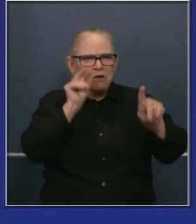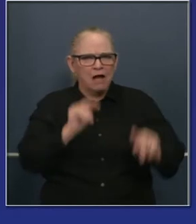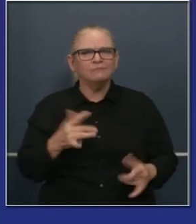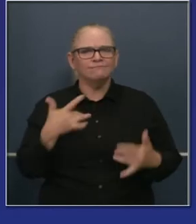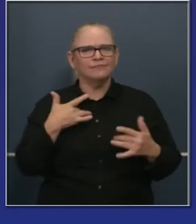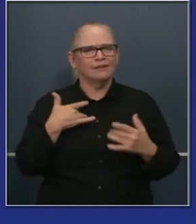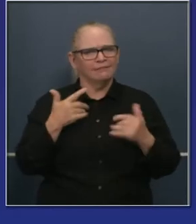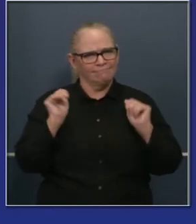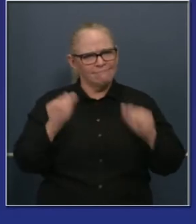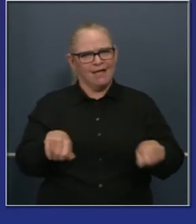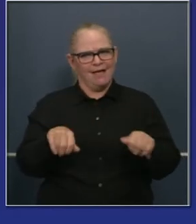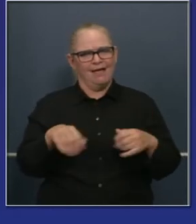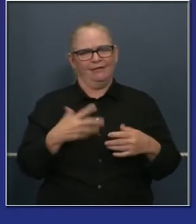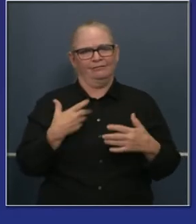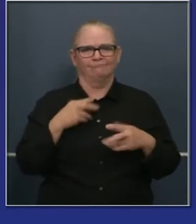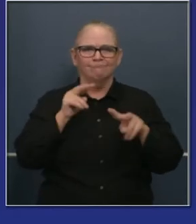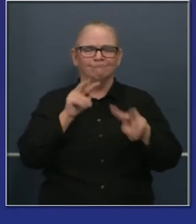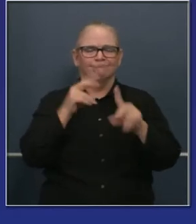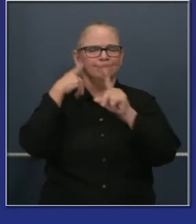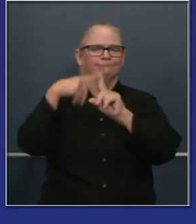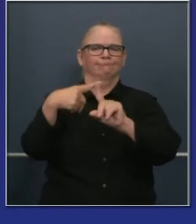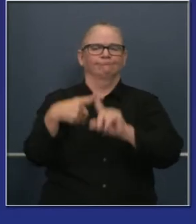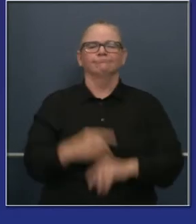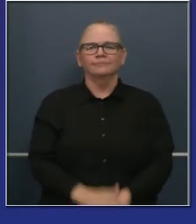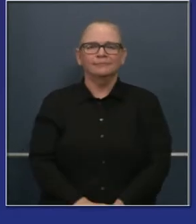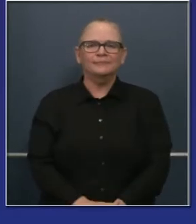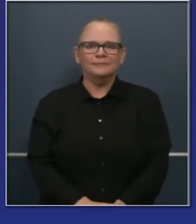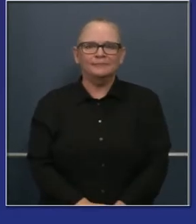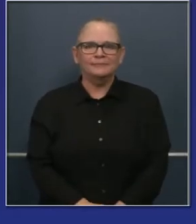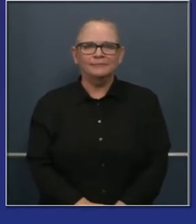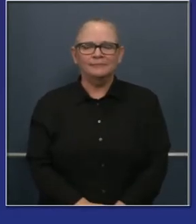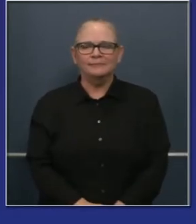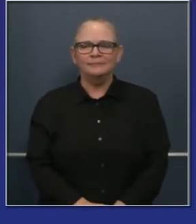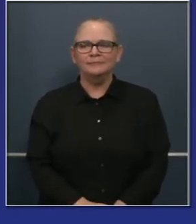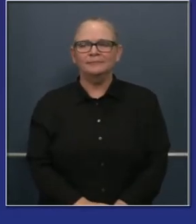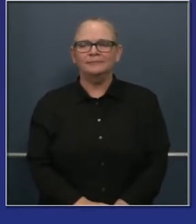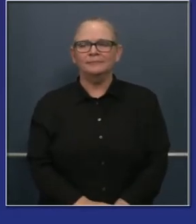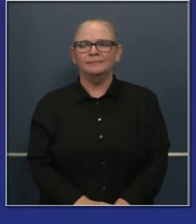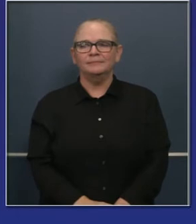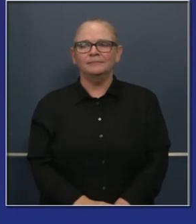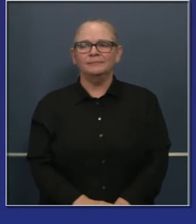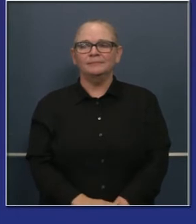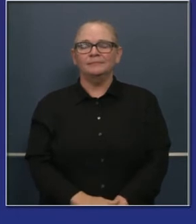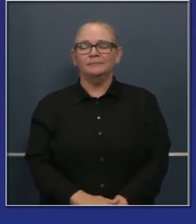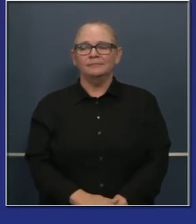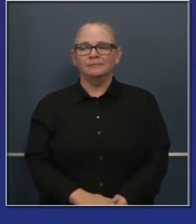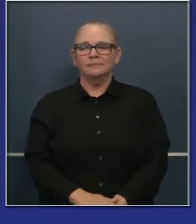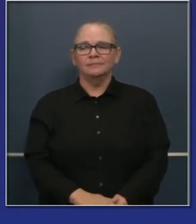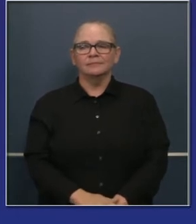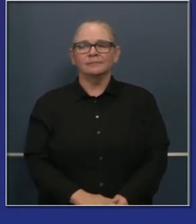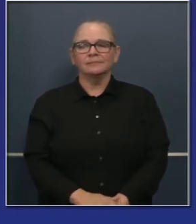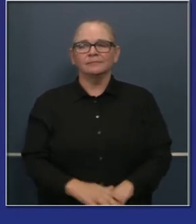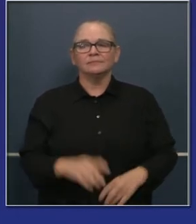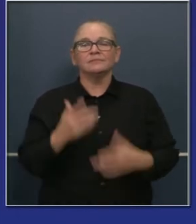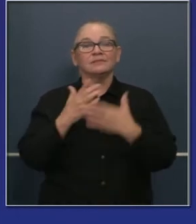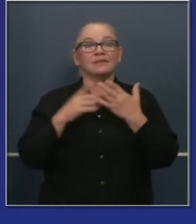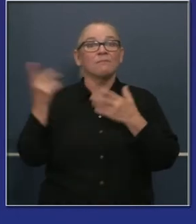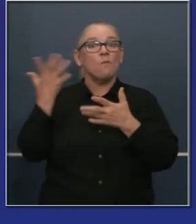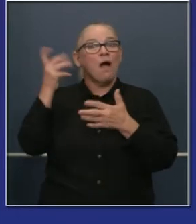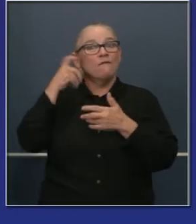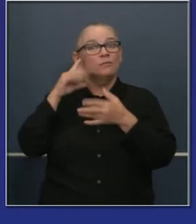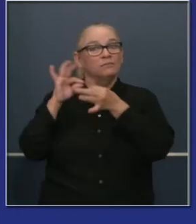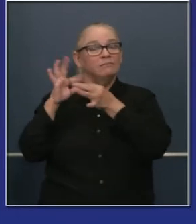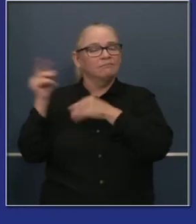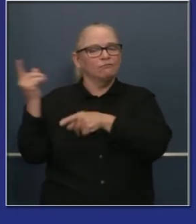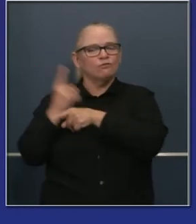estaremos actualizando eso la semana que viene entonces para registrar un par de cosas que dijo el gobernador ha habido muchas conversaciones activas con los